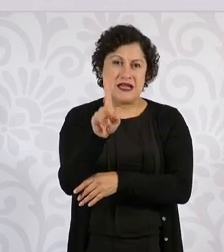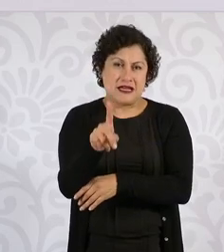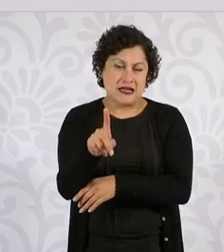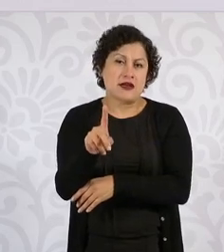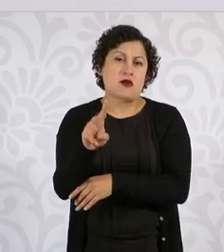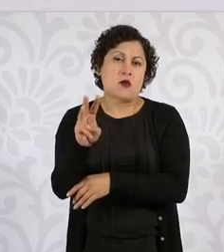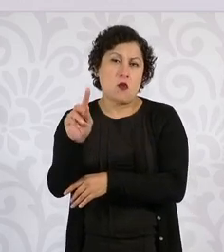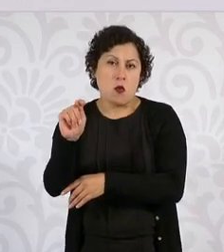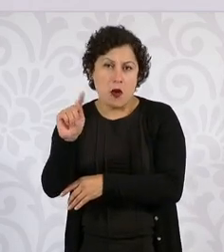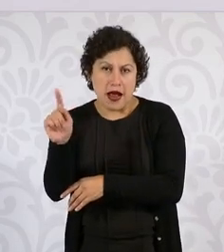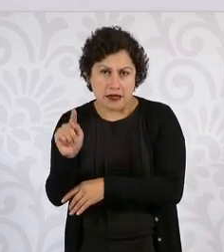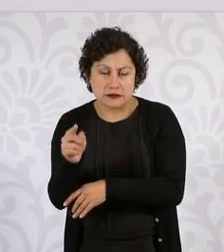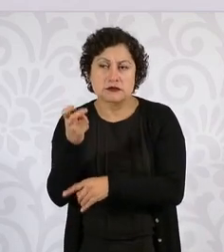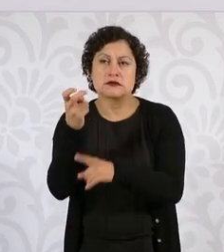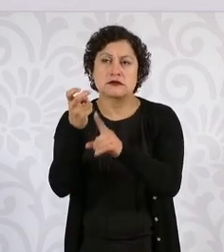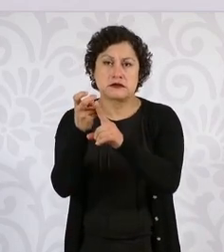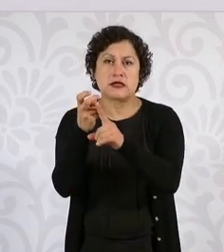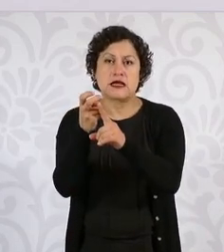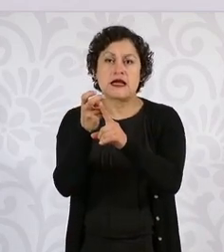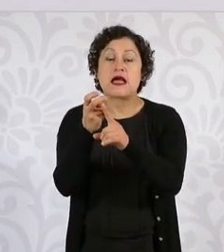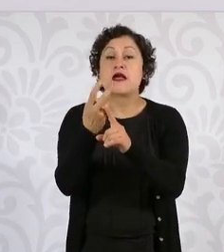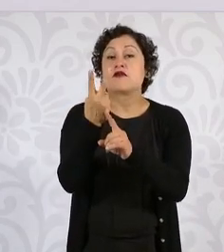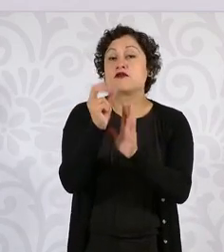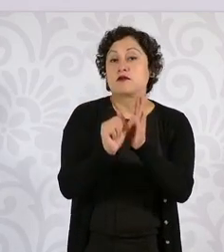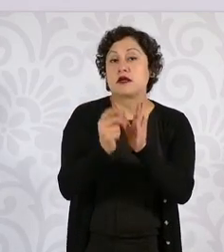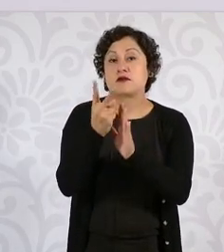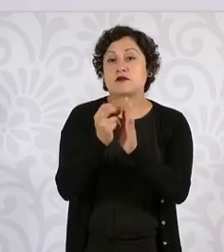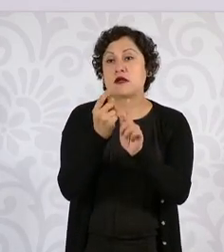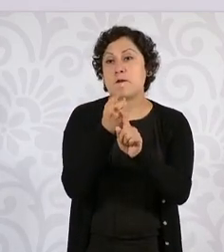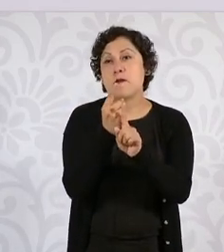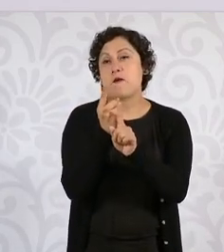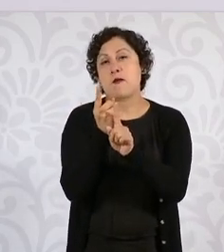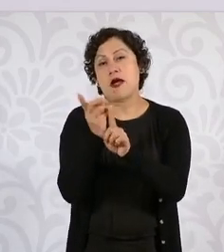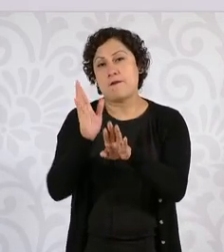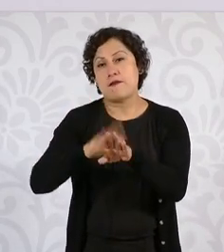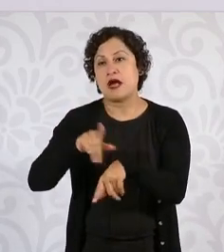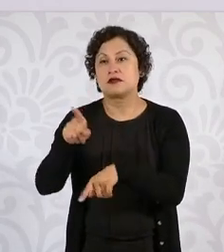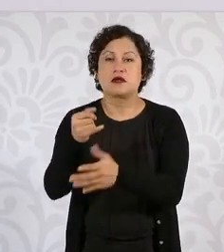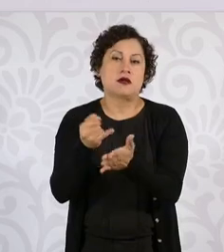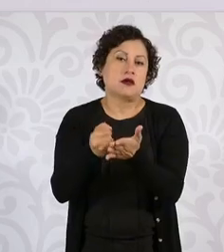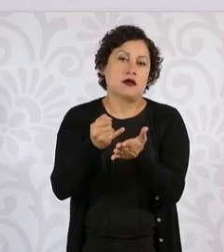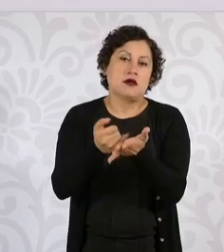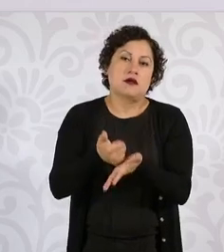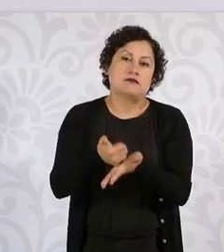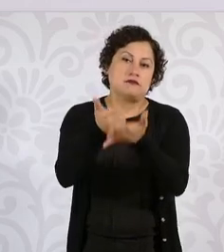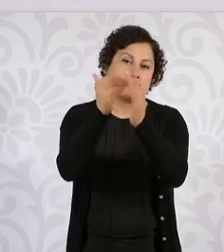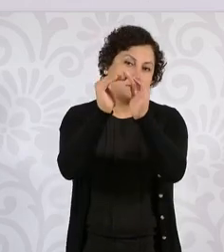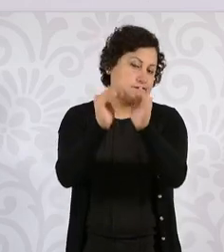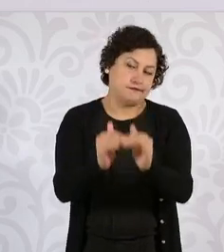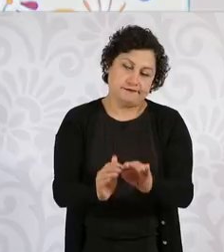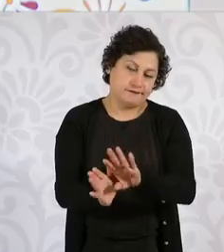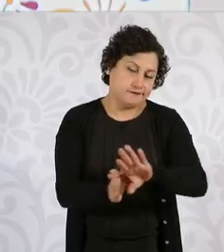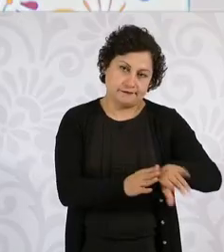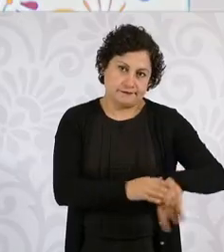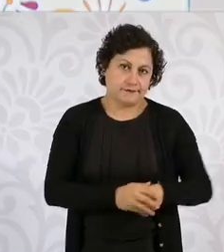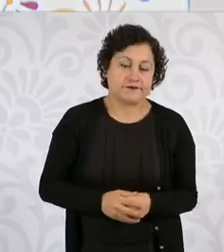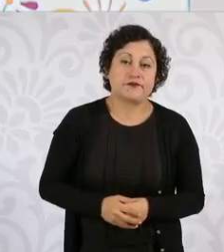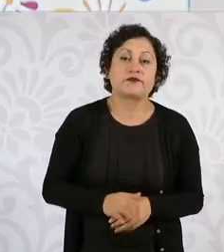bimestrales, ya no tienes subsidio. Y en el caso de las tarifas de verano,